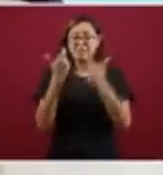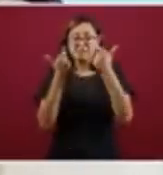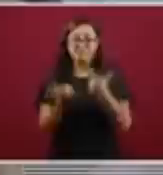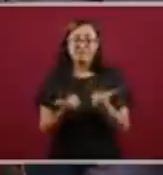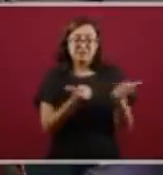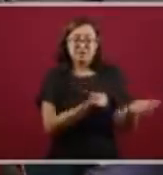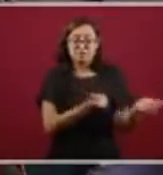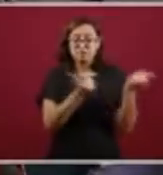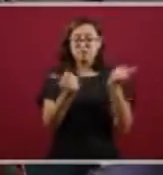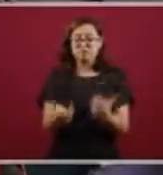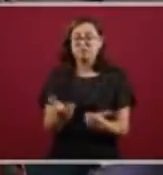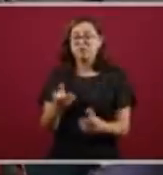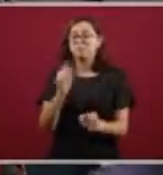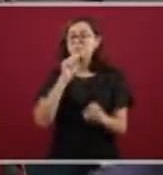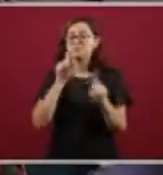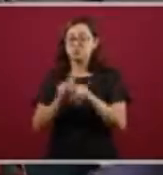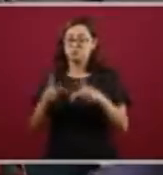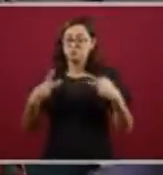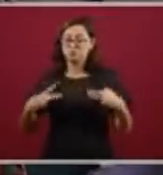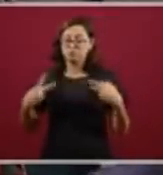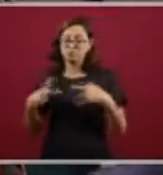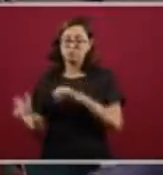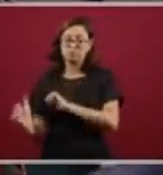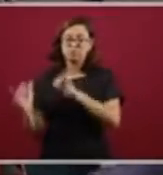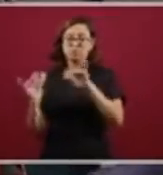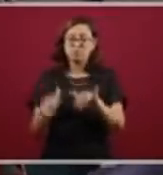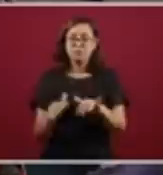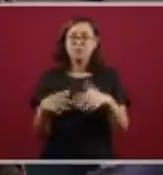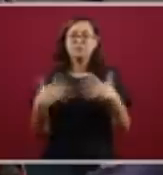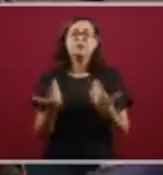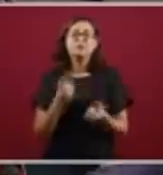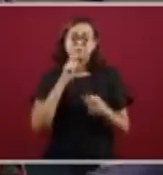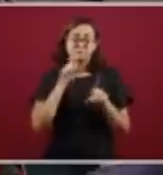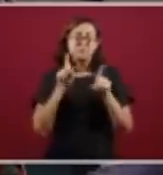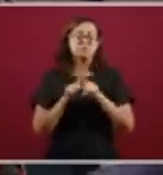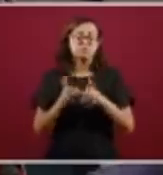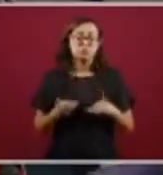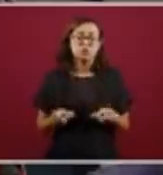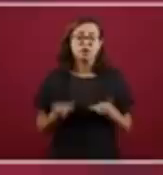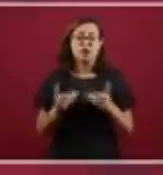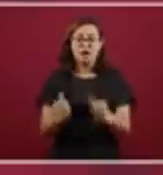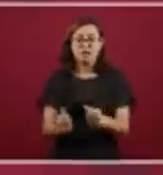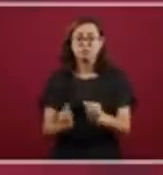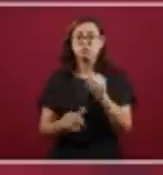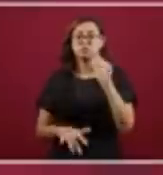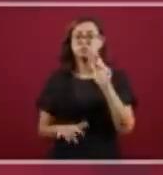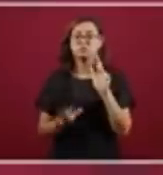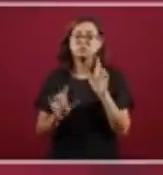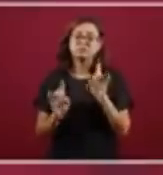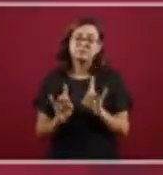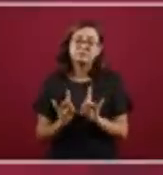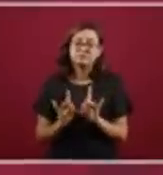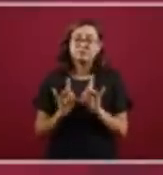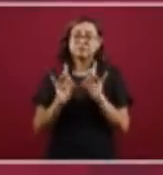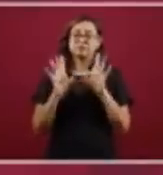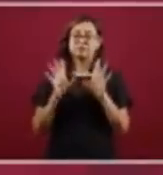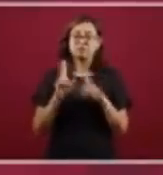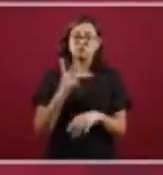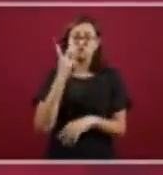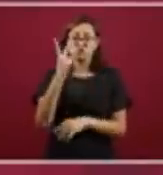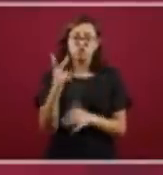las personas y un despliegue operativo y también un gasto que se realiza. Y hemos tenido eventos